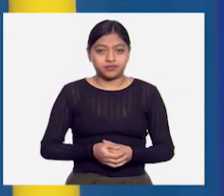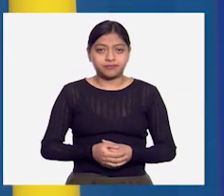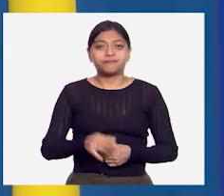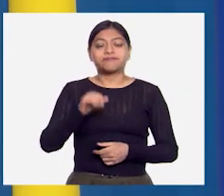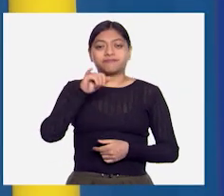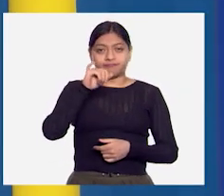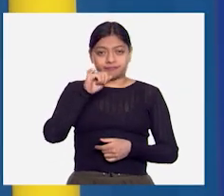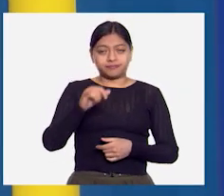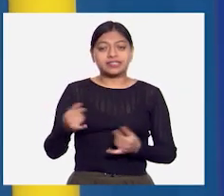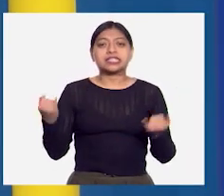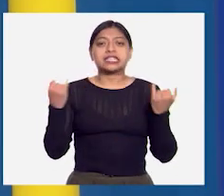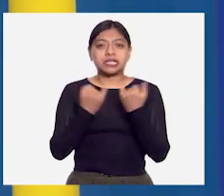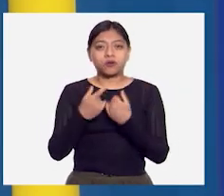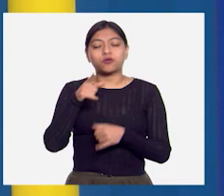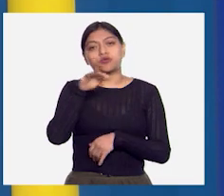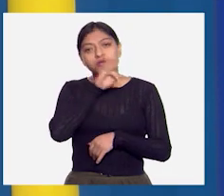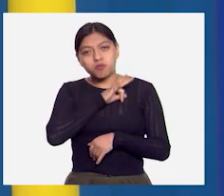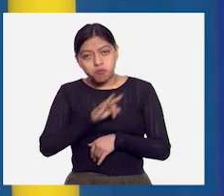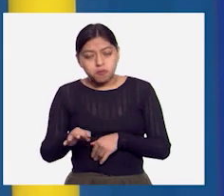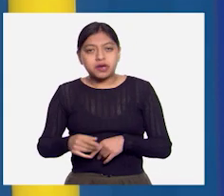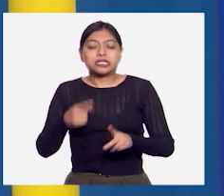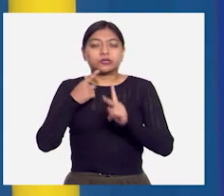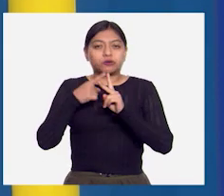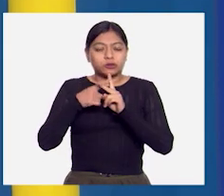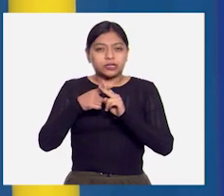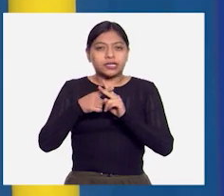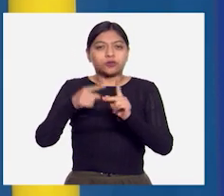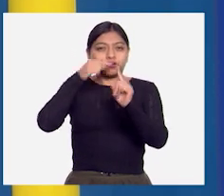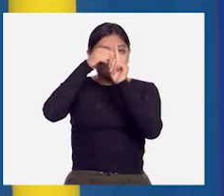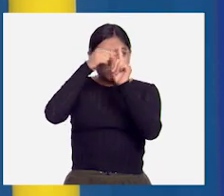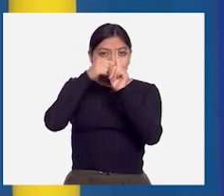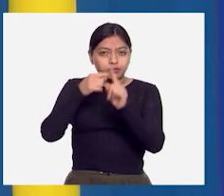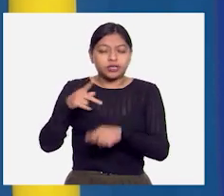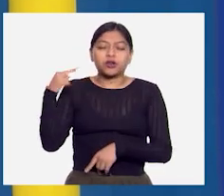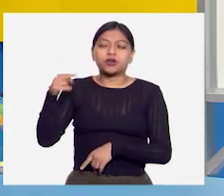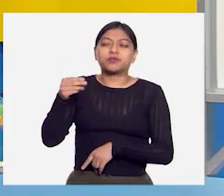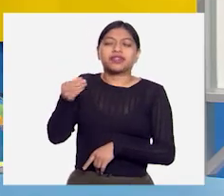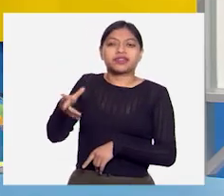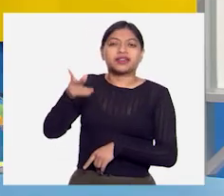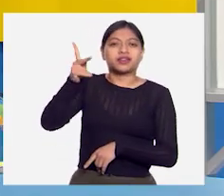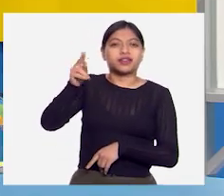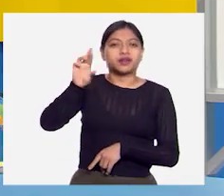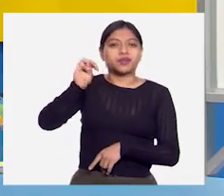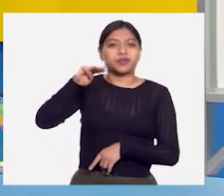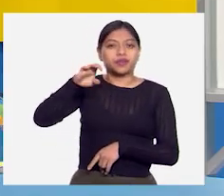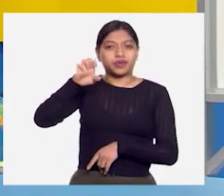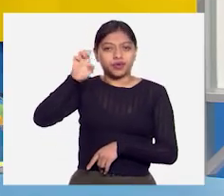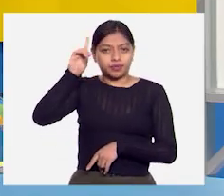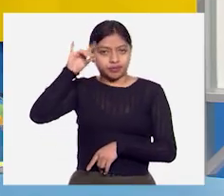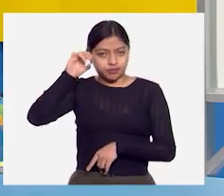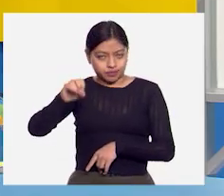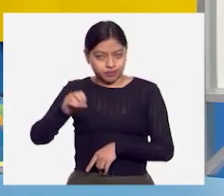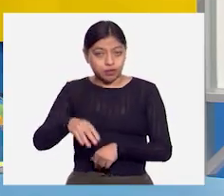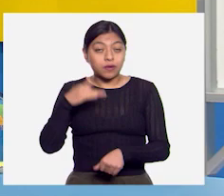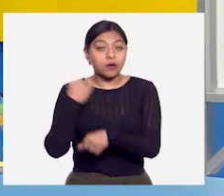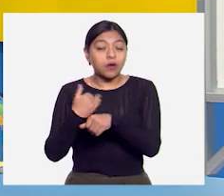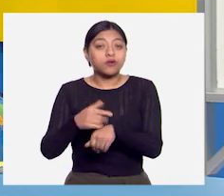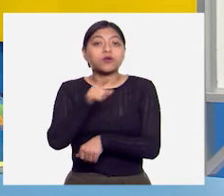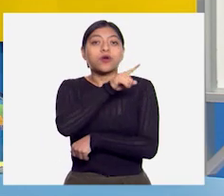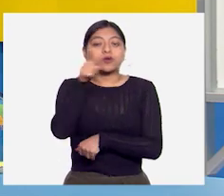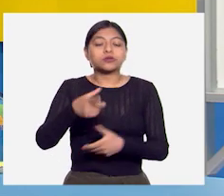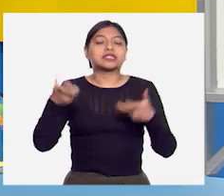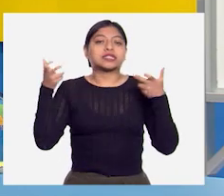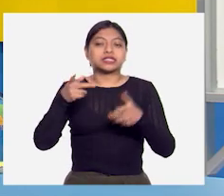otras cosas donde sacamos promedios. Pues entonces vamos a calcular el valor de la media aritmética